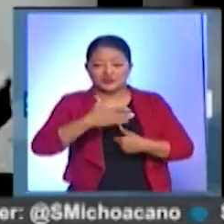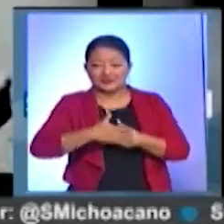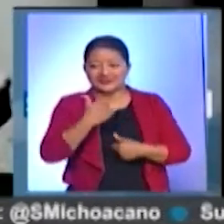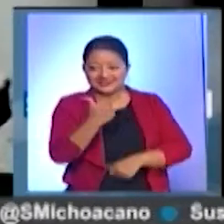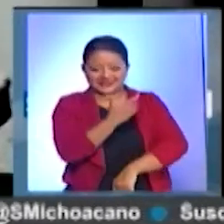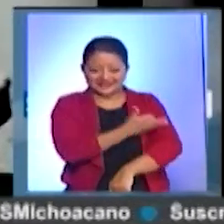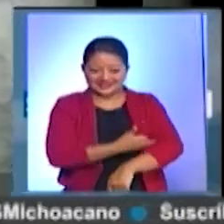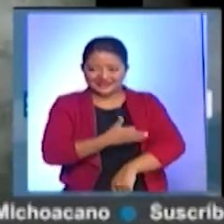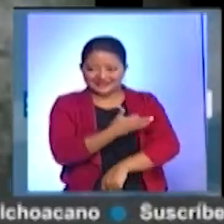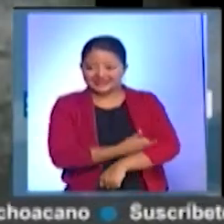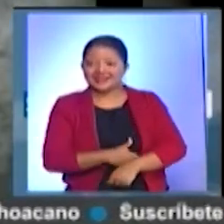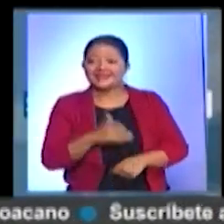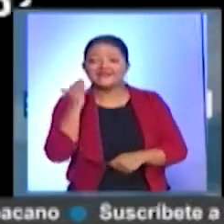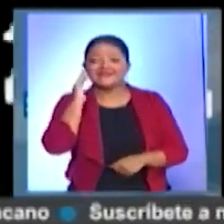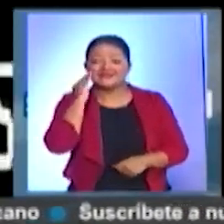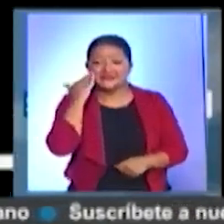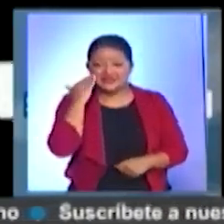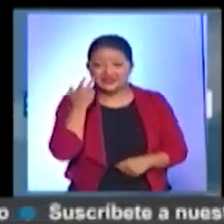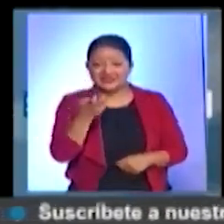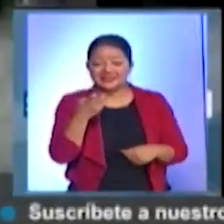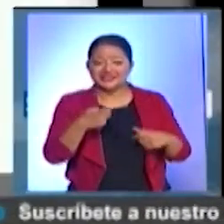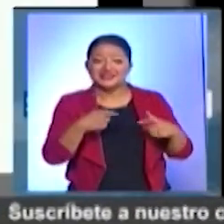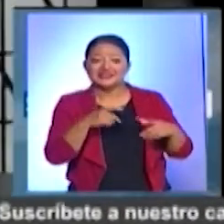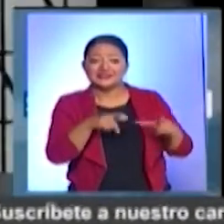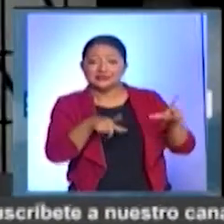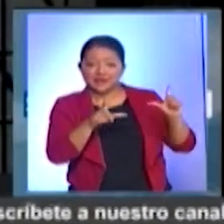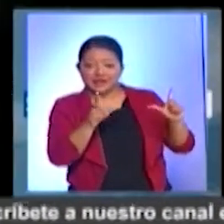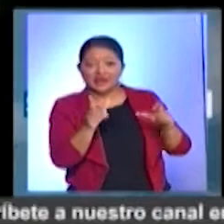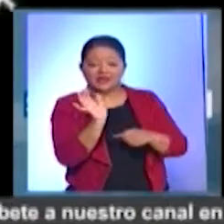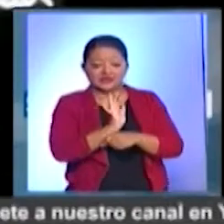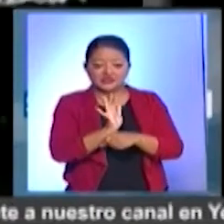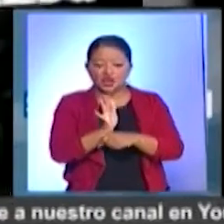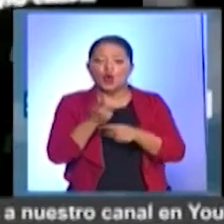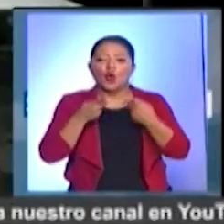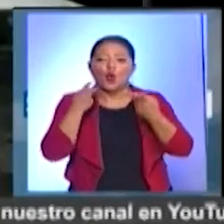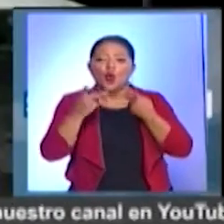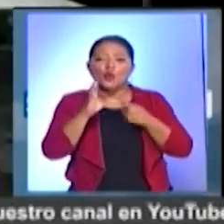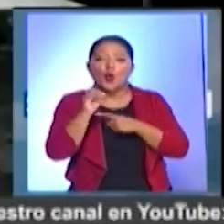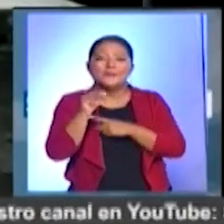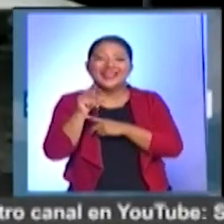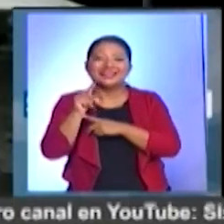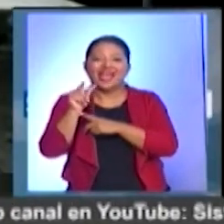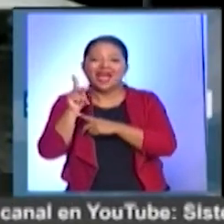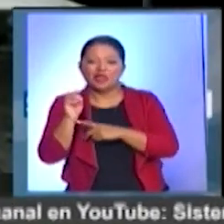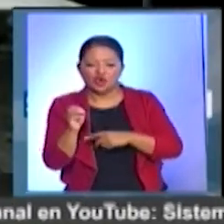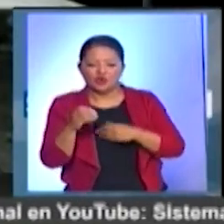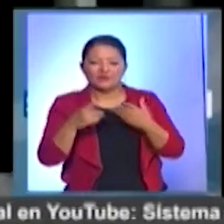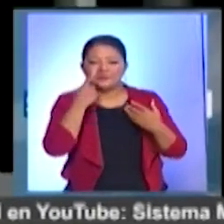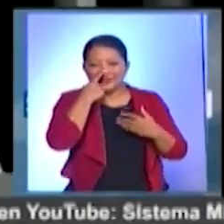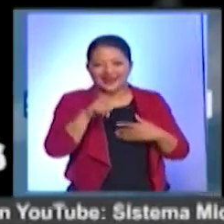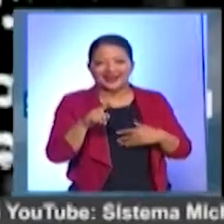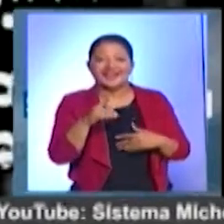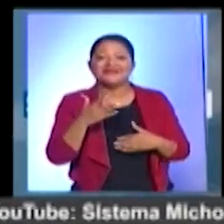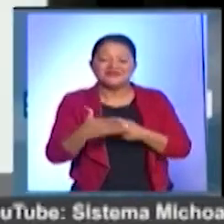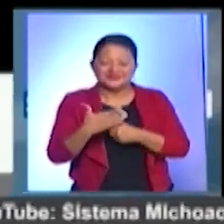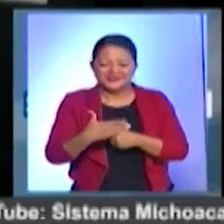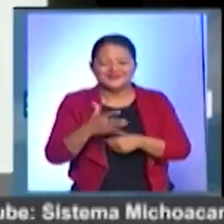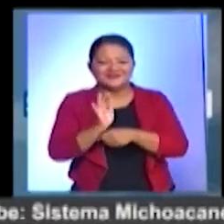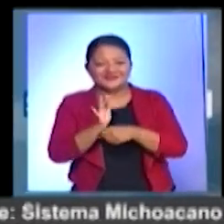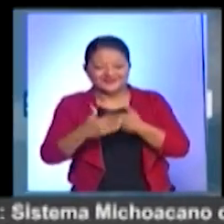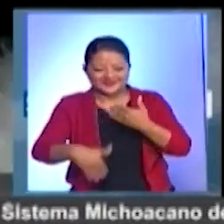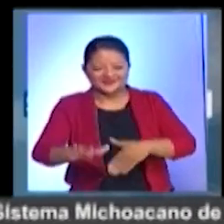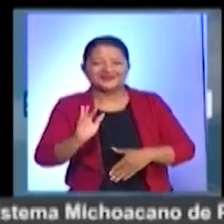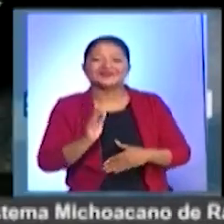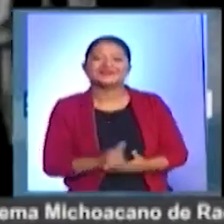página de facebook cine comentado en donde también podrá consultar la cartelera de las próximas proyecciones jorge mora díaz de león